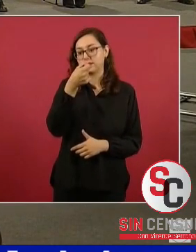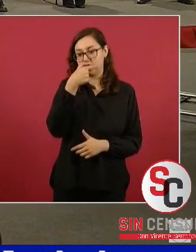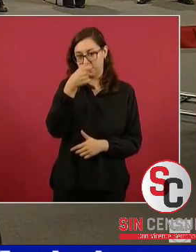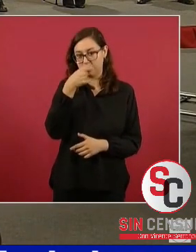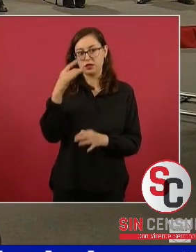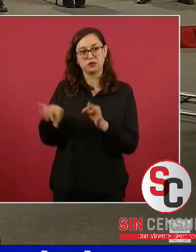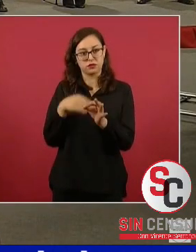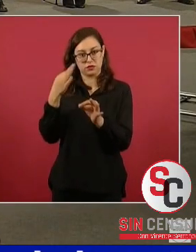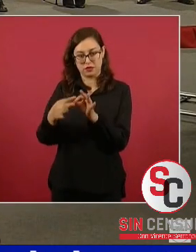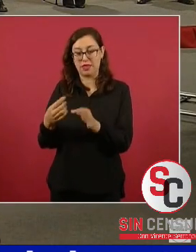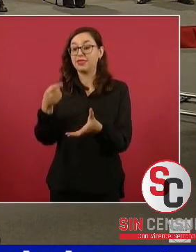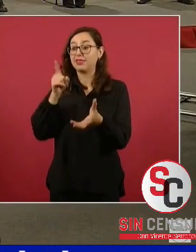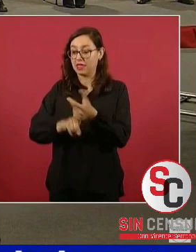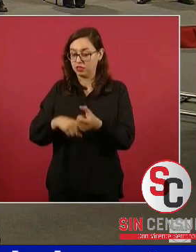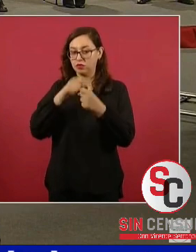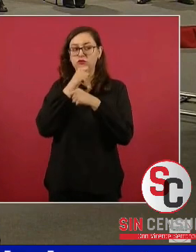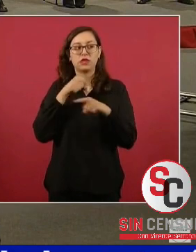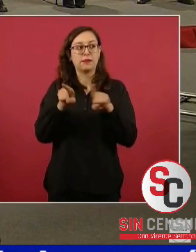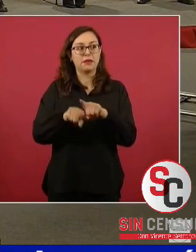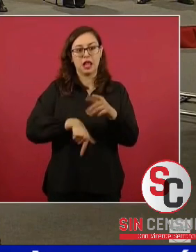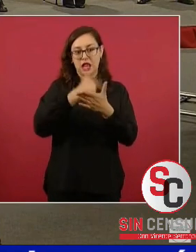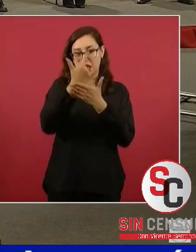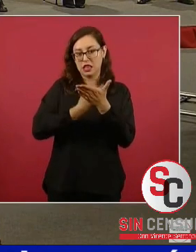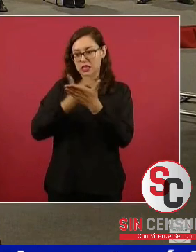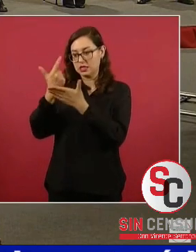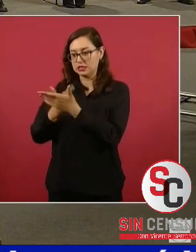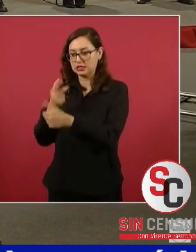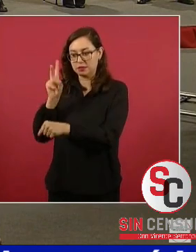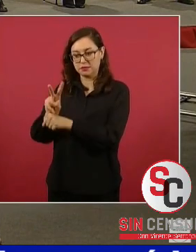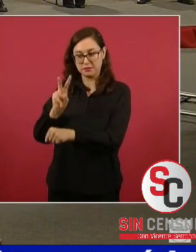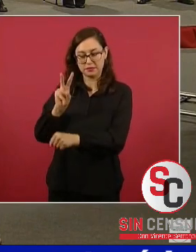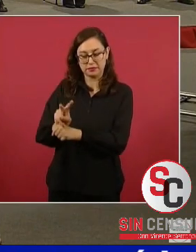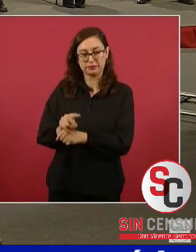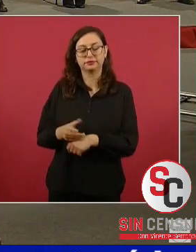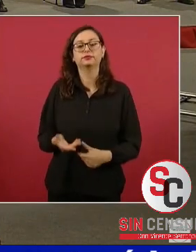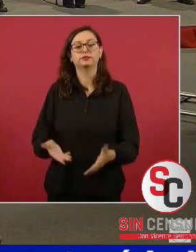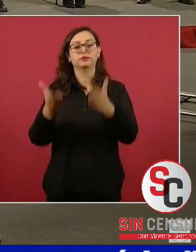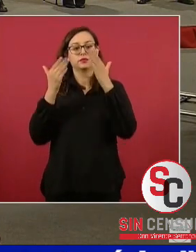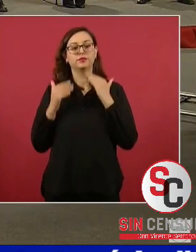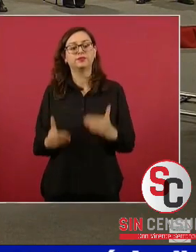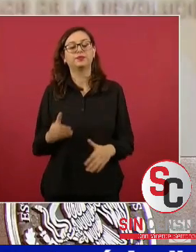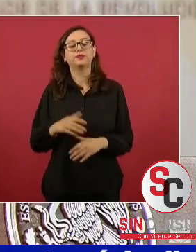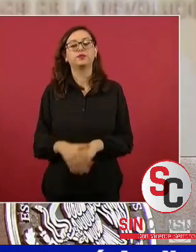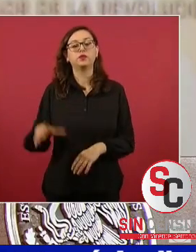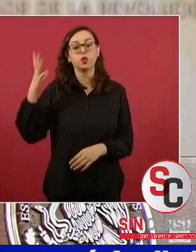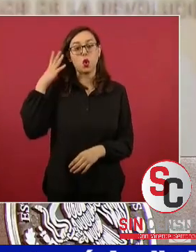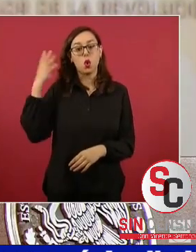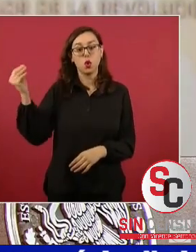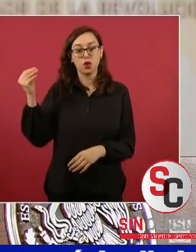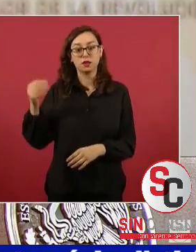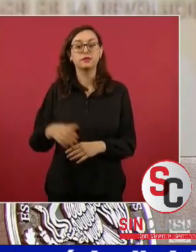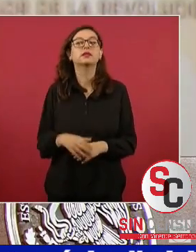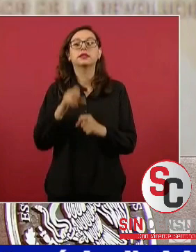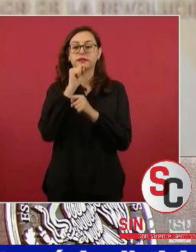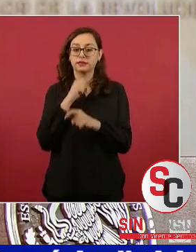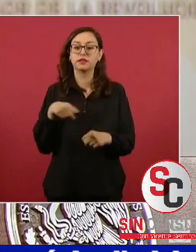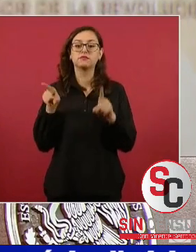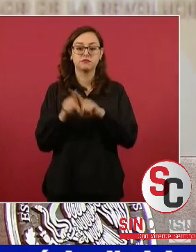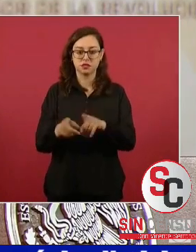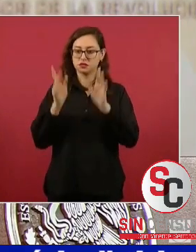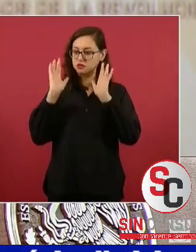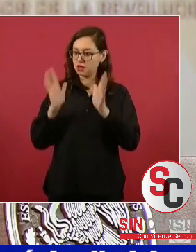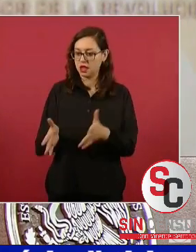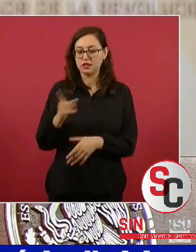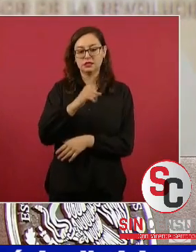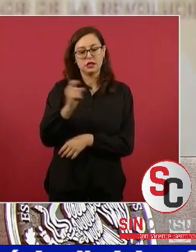ya también con el sistema de control de insumos. Y finalmente, en el caso de Colima, estamos ya también presentes en 100%